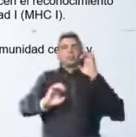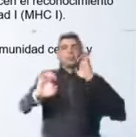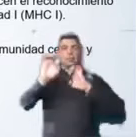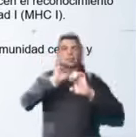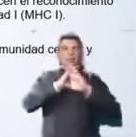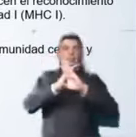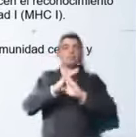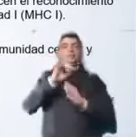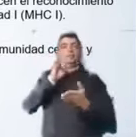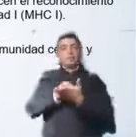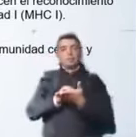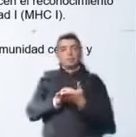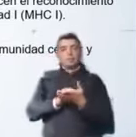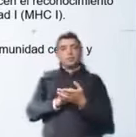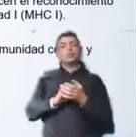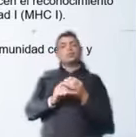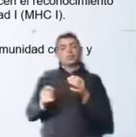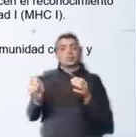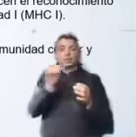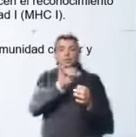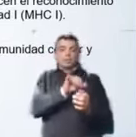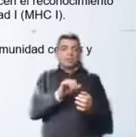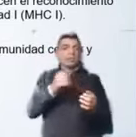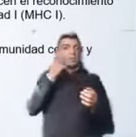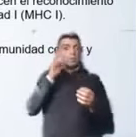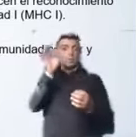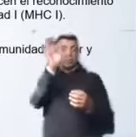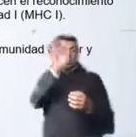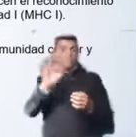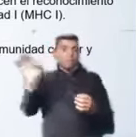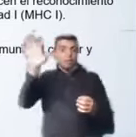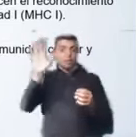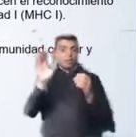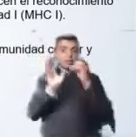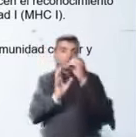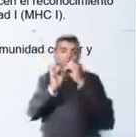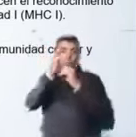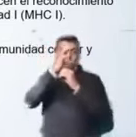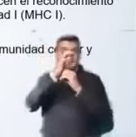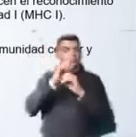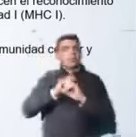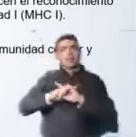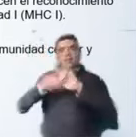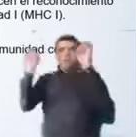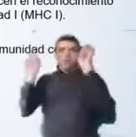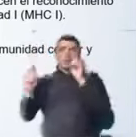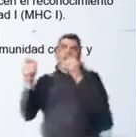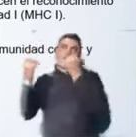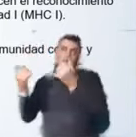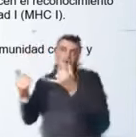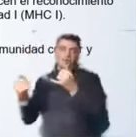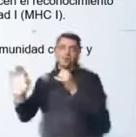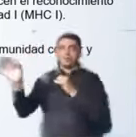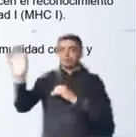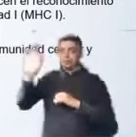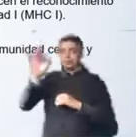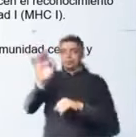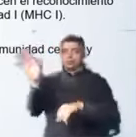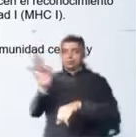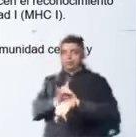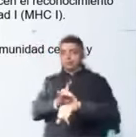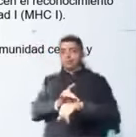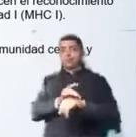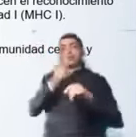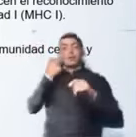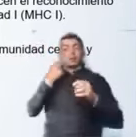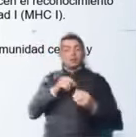de los virus. Y este virus COVID-19 no es diferente en el momento en el cual infecta la célula, entonces muy seguramente lo que va a hacer el